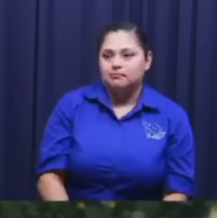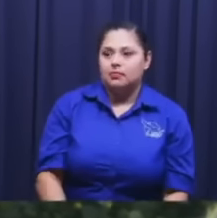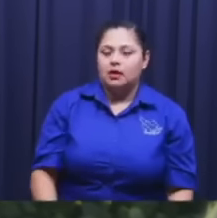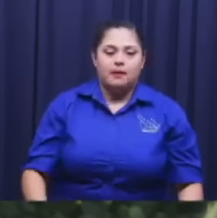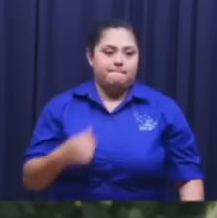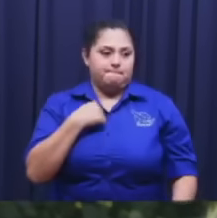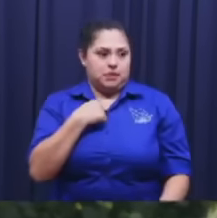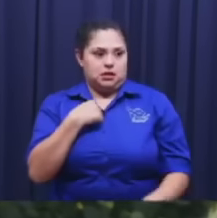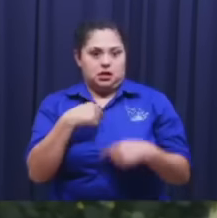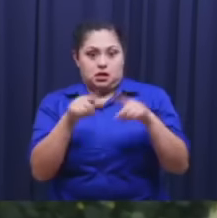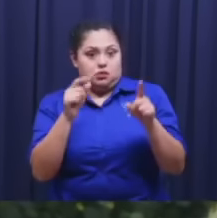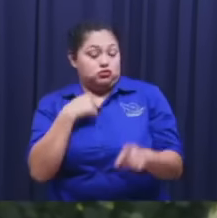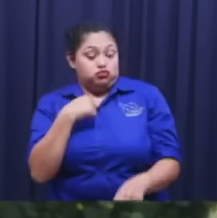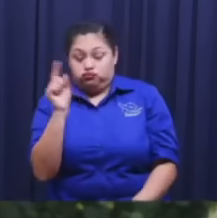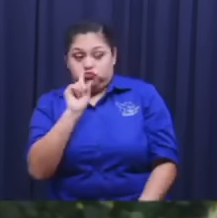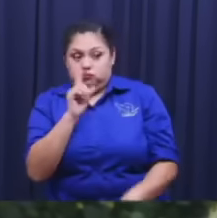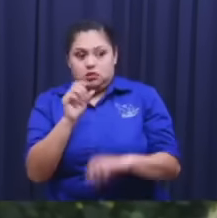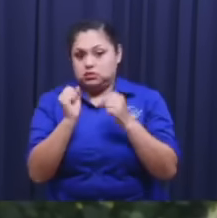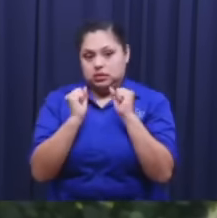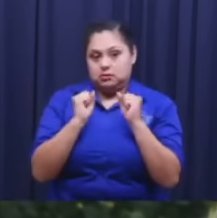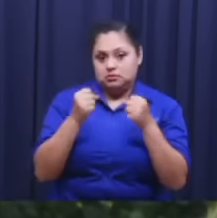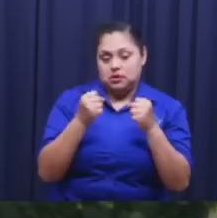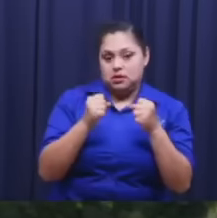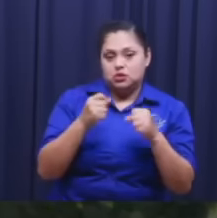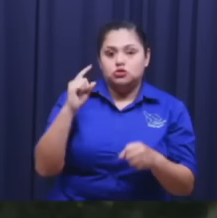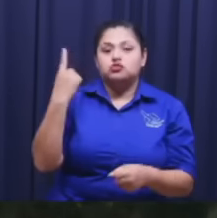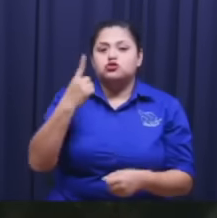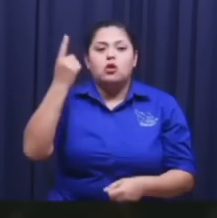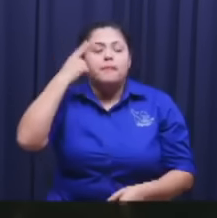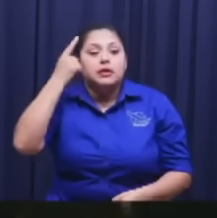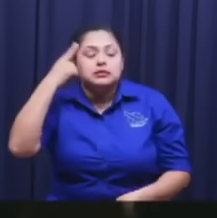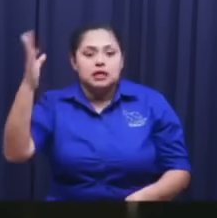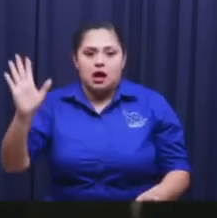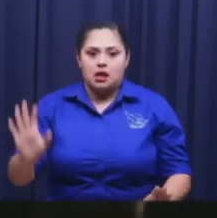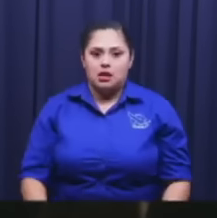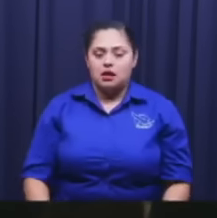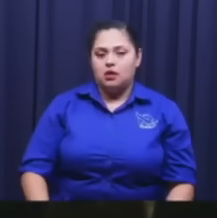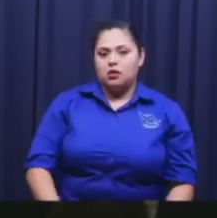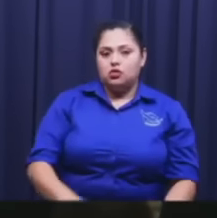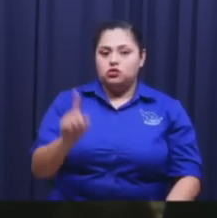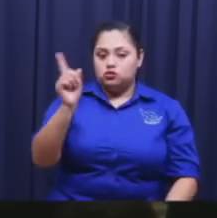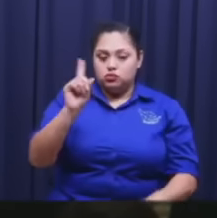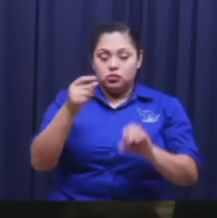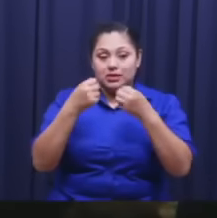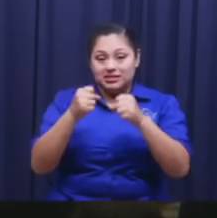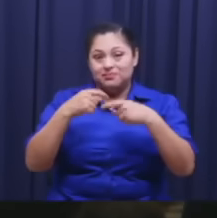Pero no lo hago. Entonces, no lo está haciendo, pero no es libre.